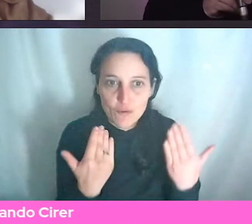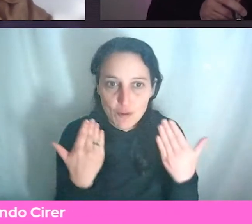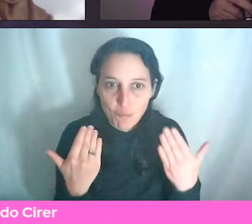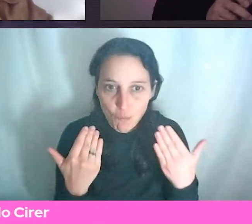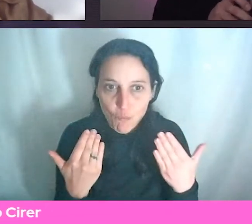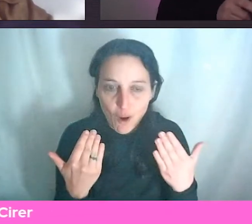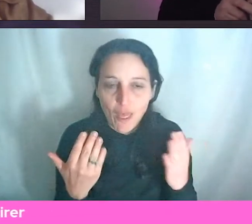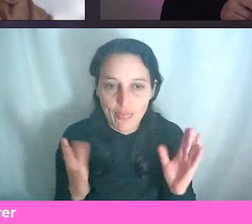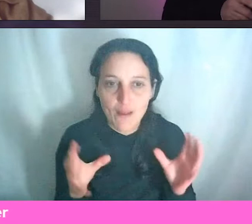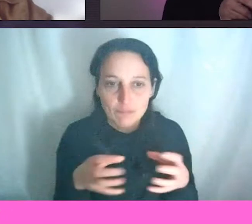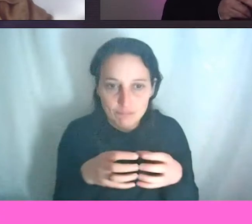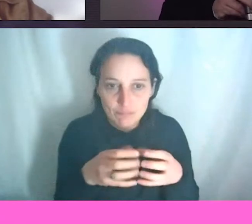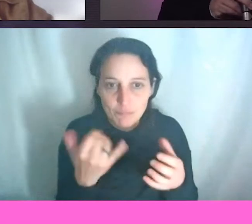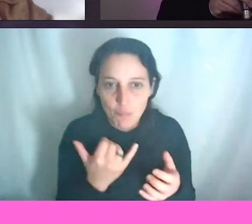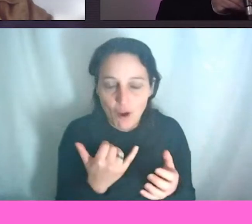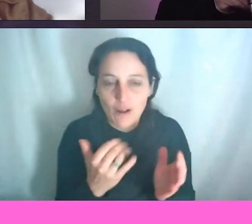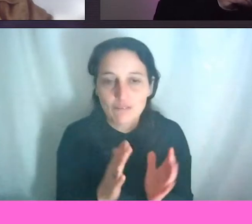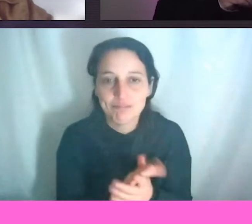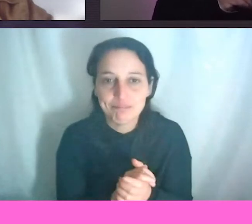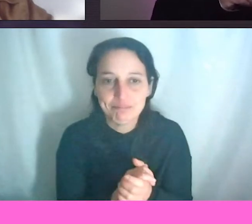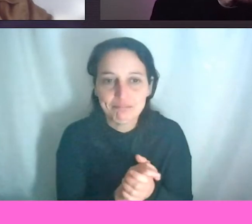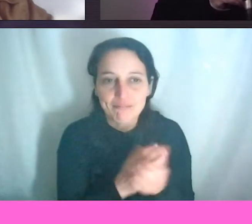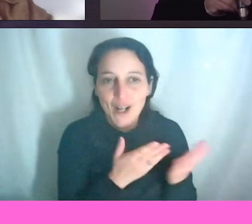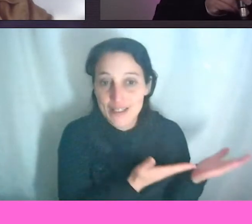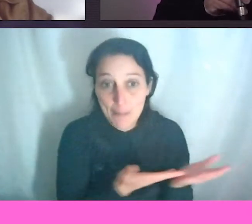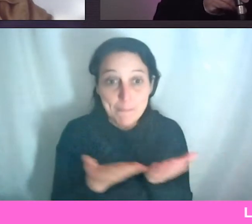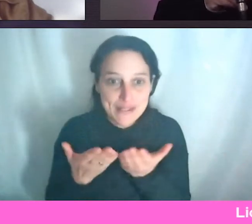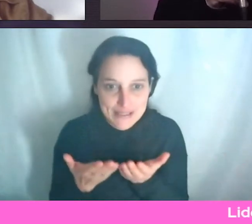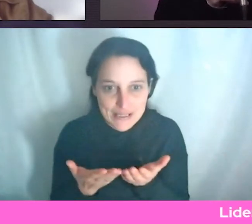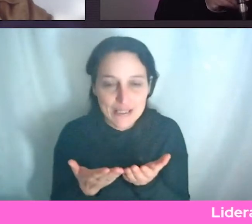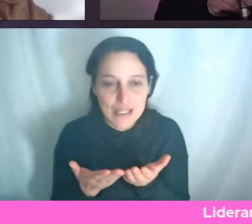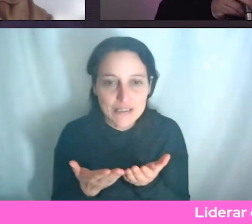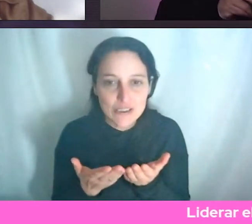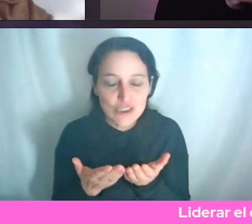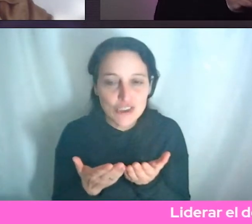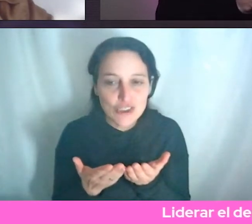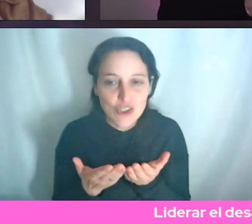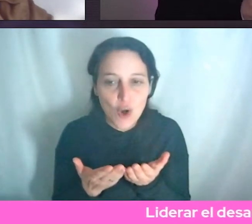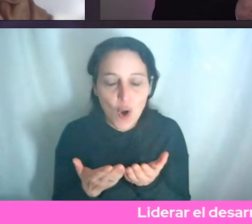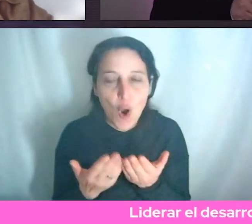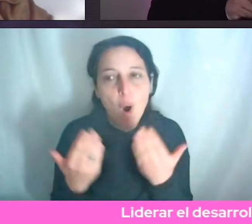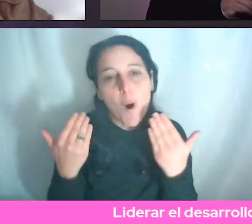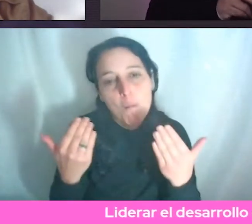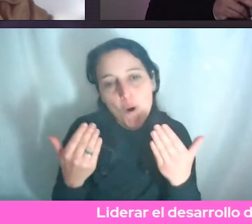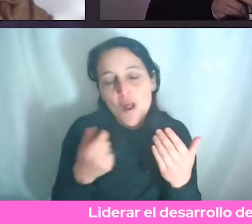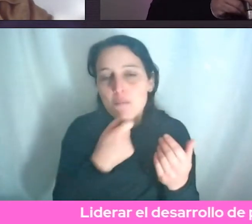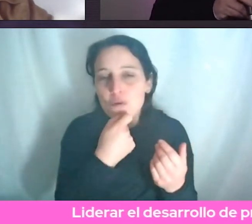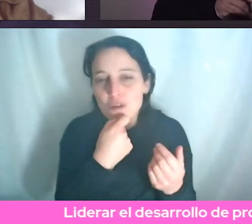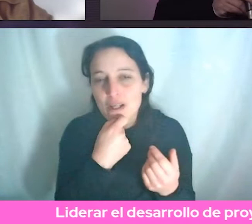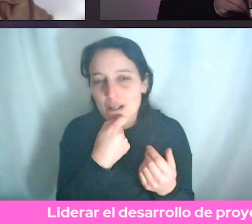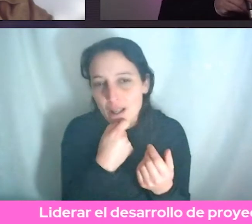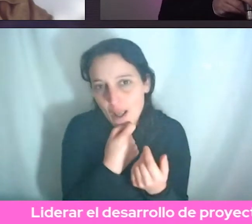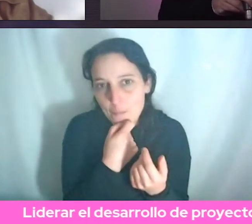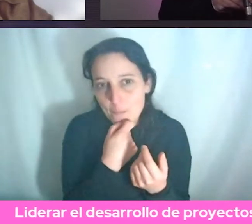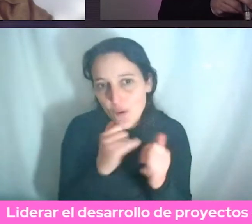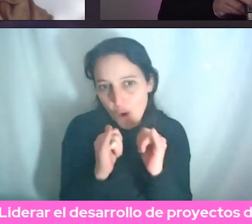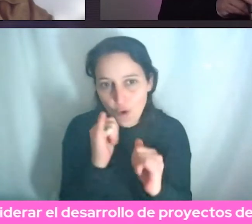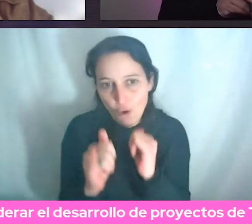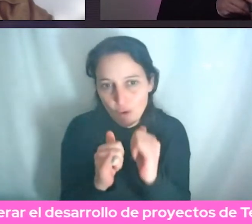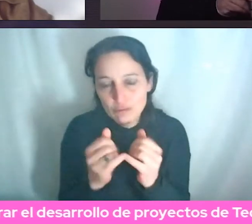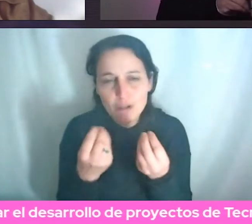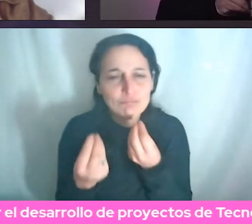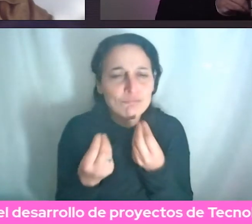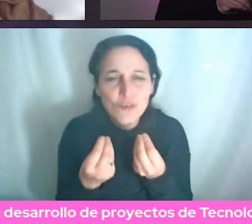Haciendo esta presentación de Fondo Cívico, me parece que podemos traer algunos ejemplos, si querés, de cómo la tecnología